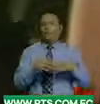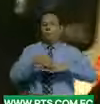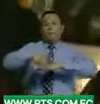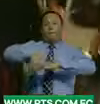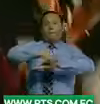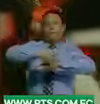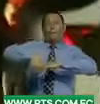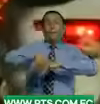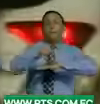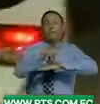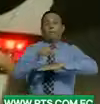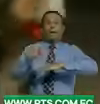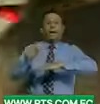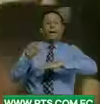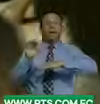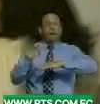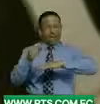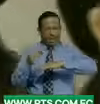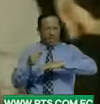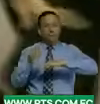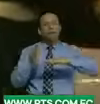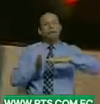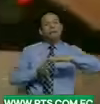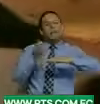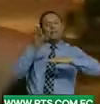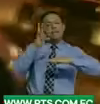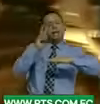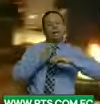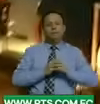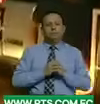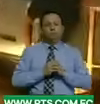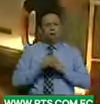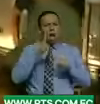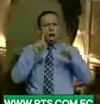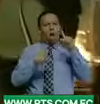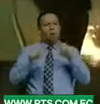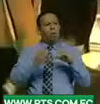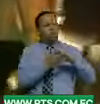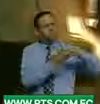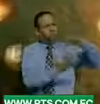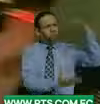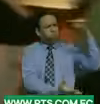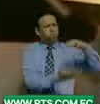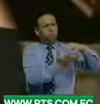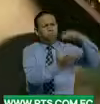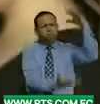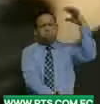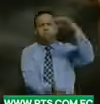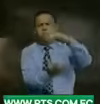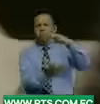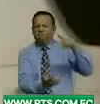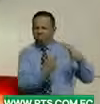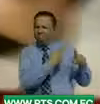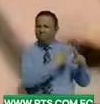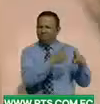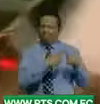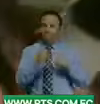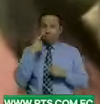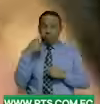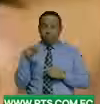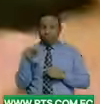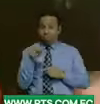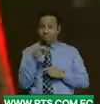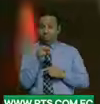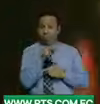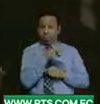Pablo Gómez y la 16 es que existen algunos monigotes. Como podemos nosotros observar, ahí están